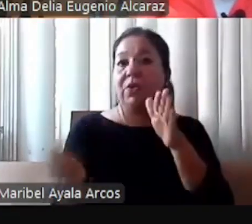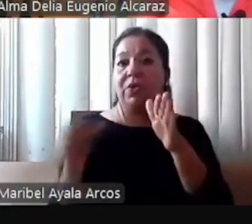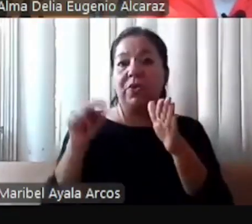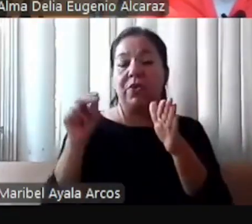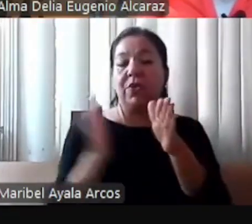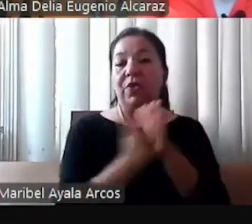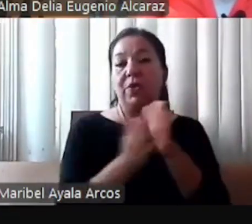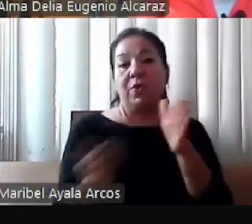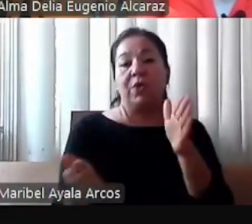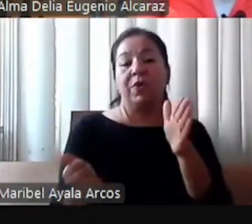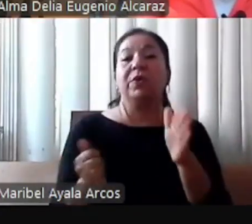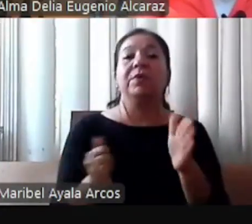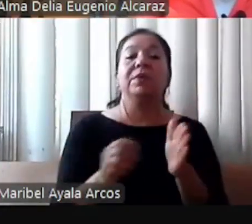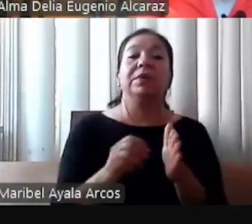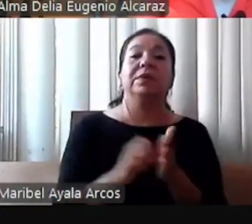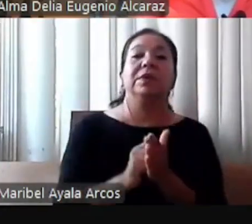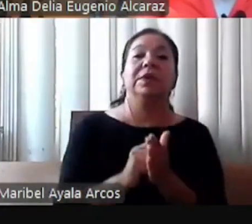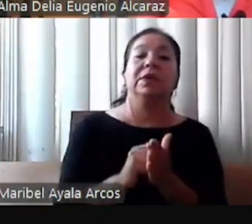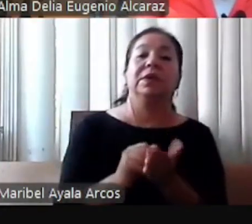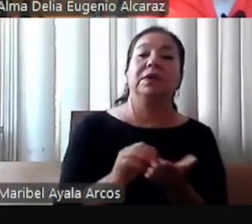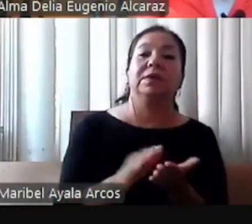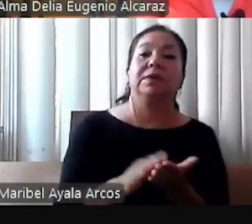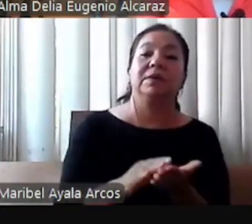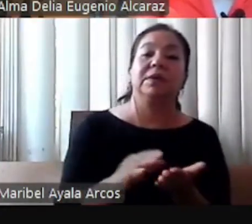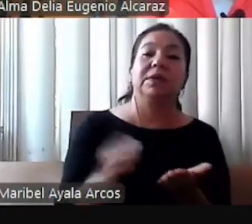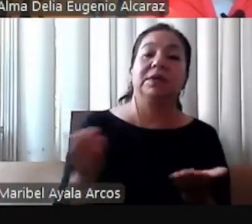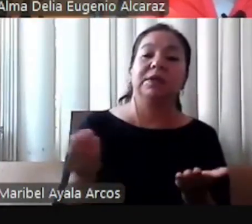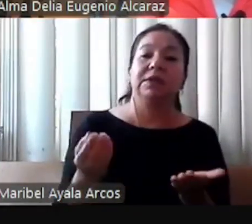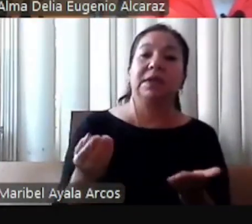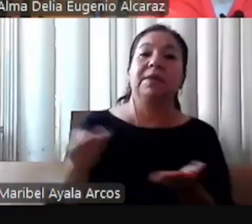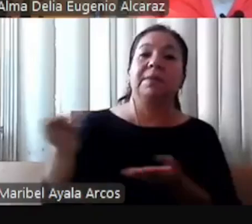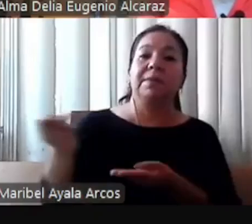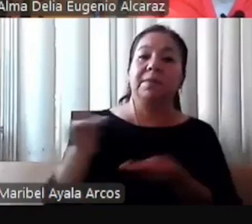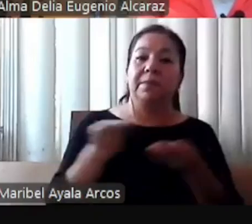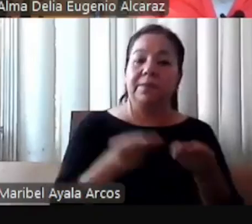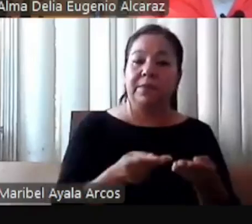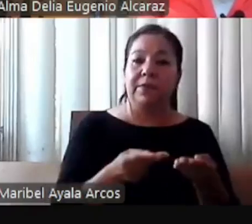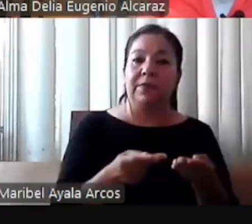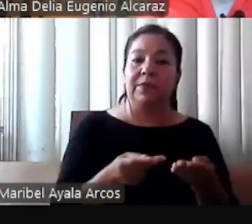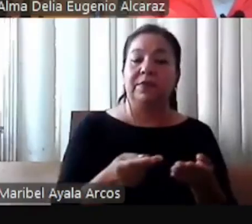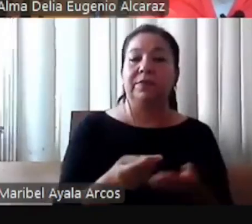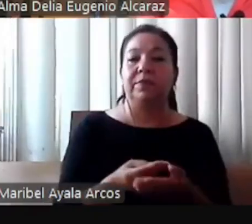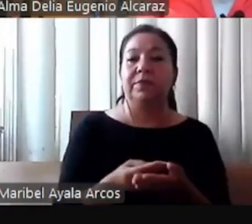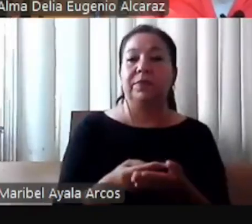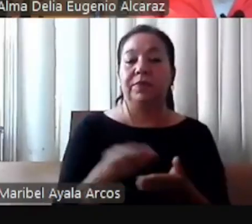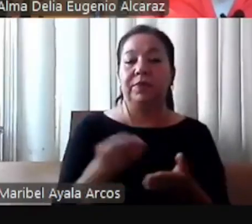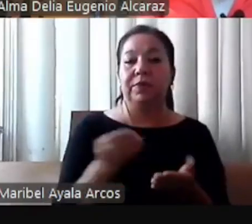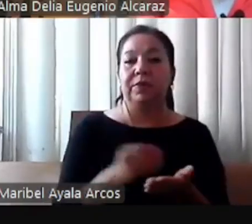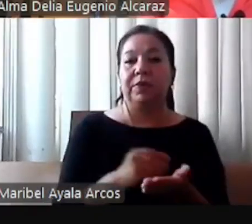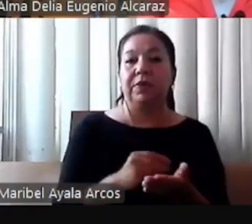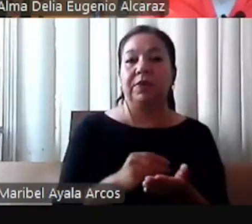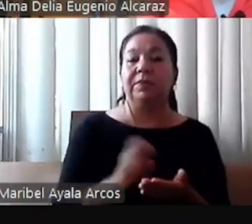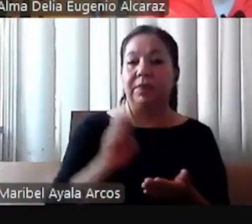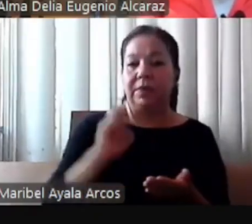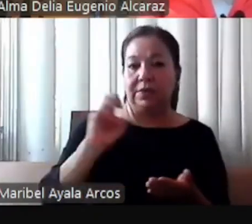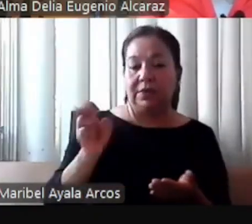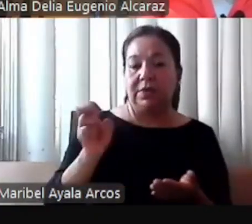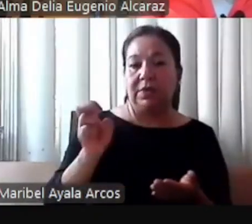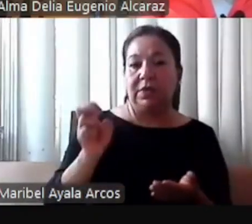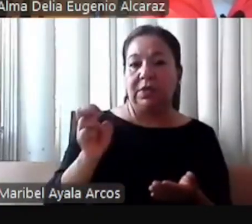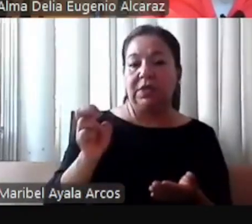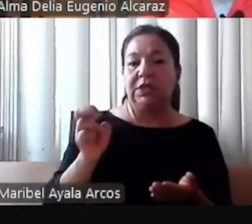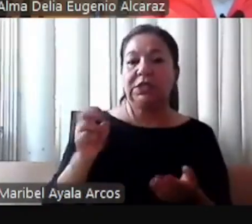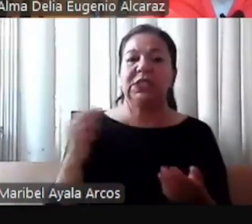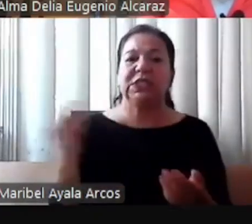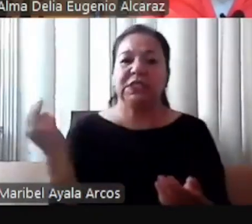en términos del artículo 14 referido sin que se recibiera ninguna documentación. Así, para satisfacer el requisito señalado en